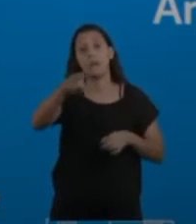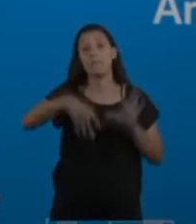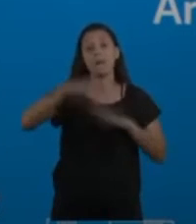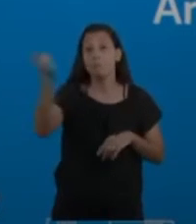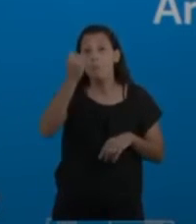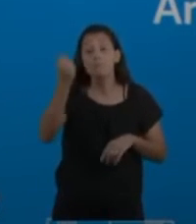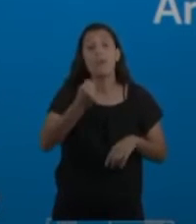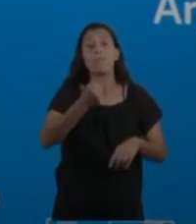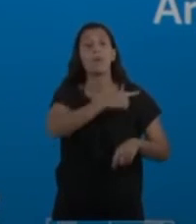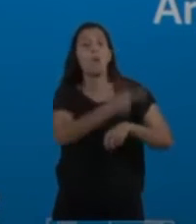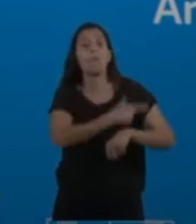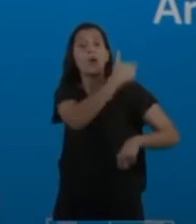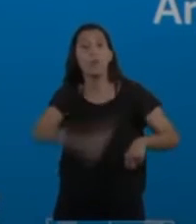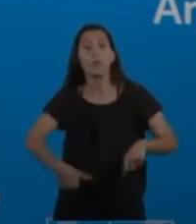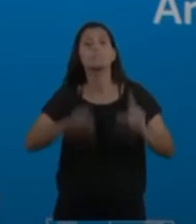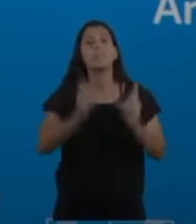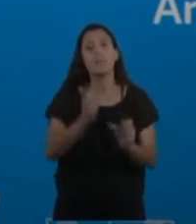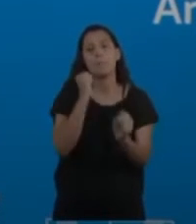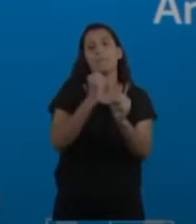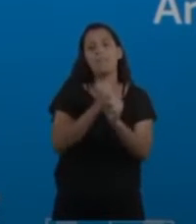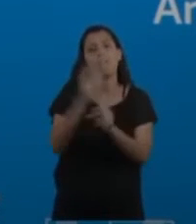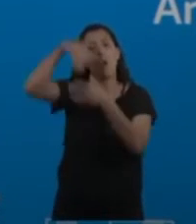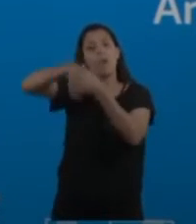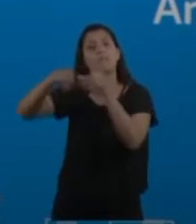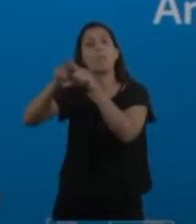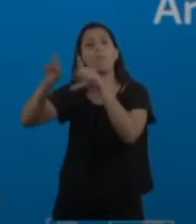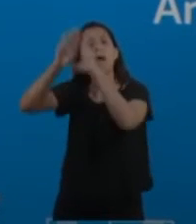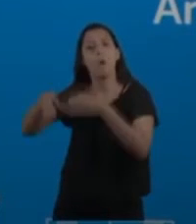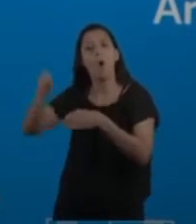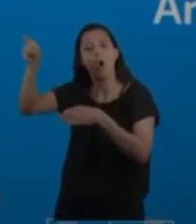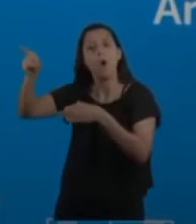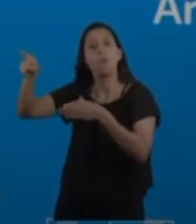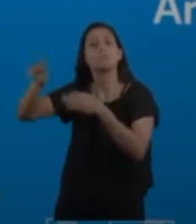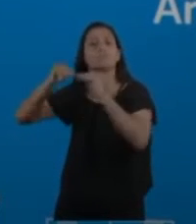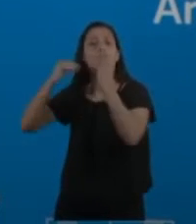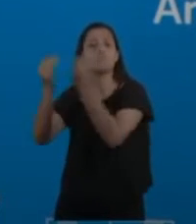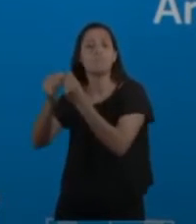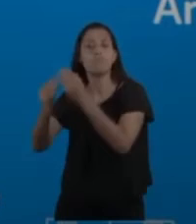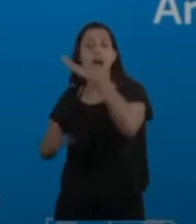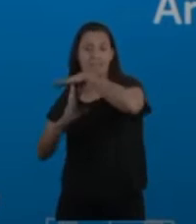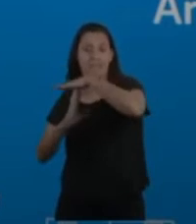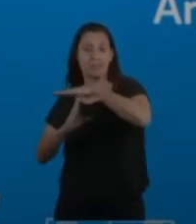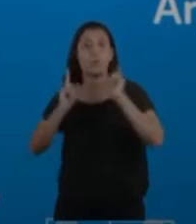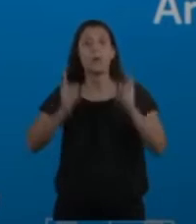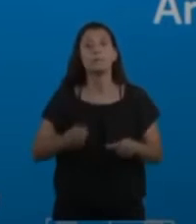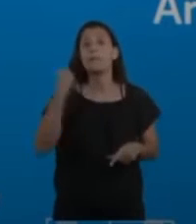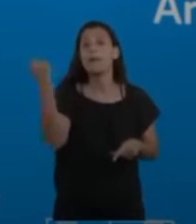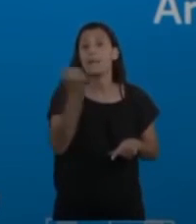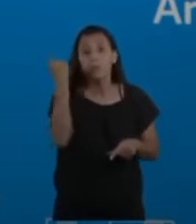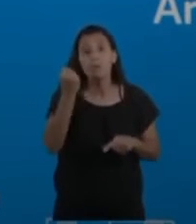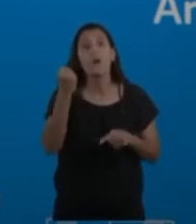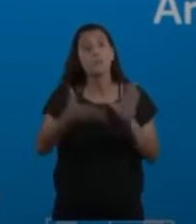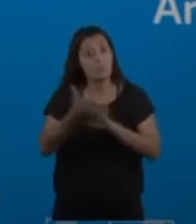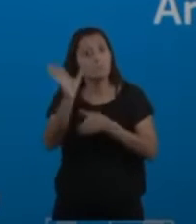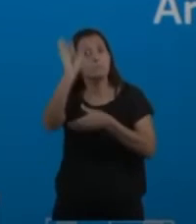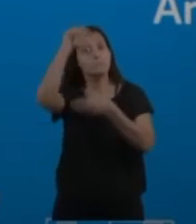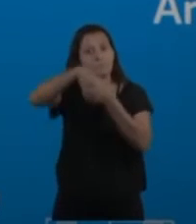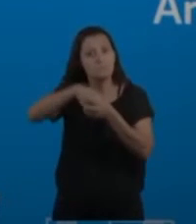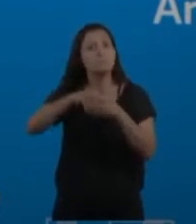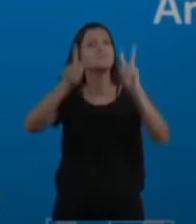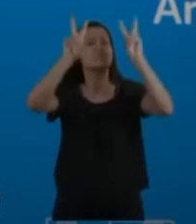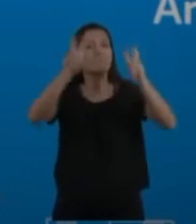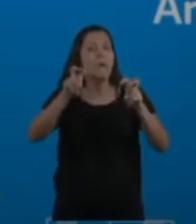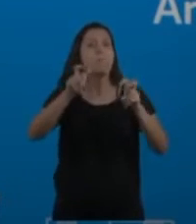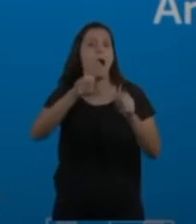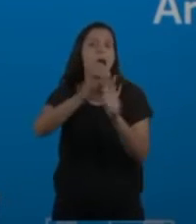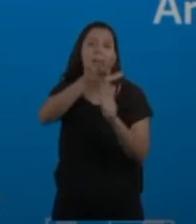y el trabajo armónico en el consejo de la magistratura también es importante que se incorpora la cuestión de